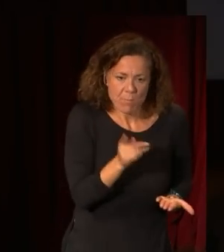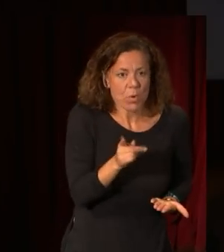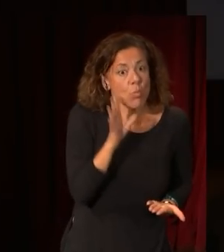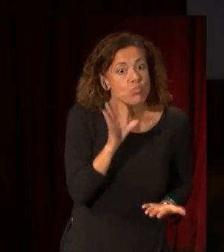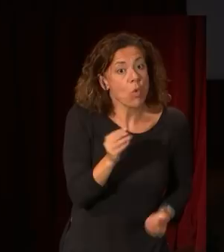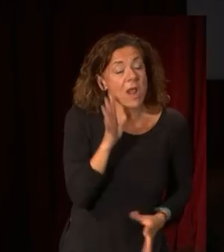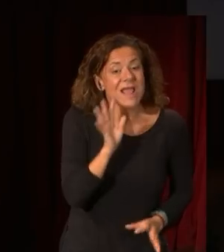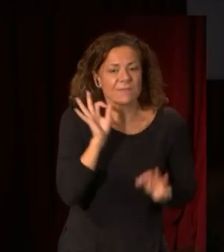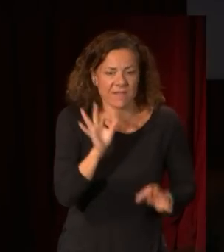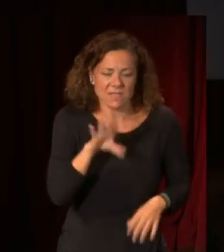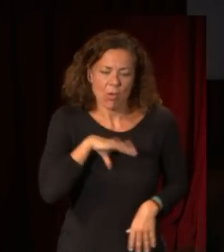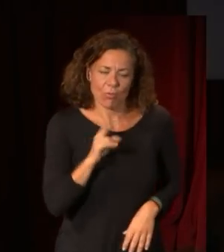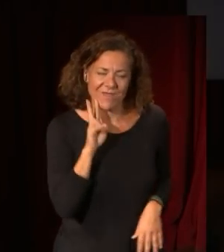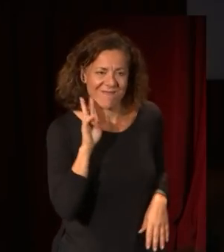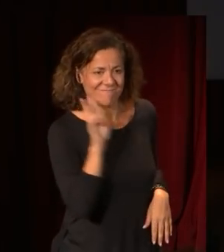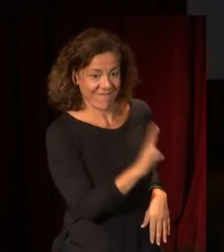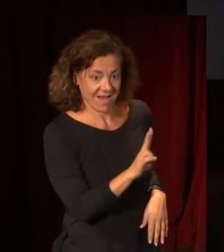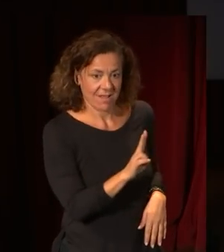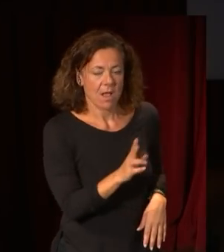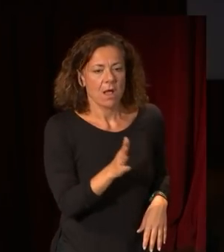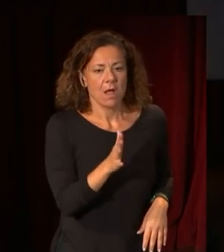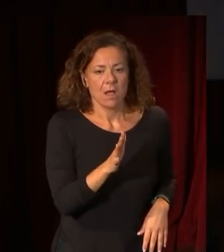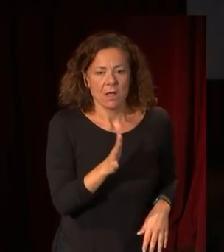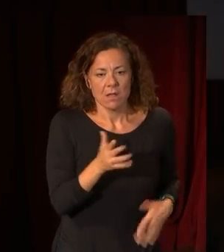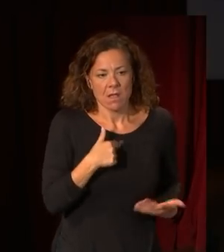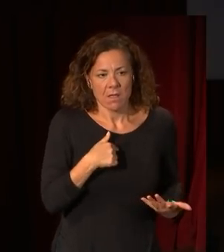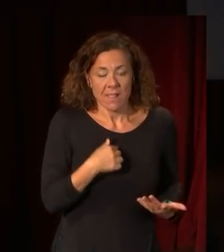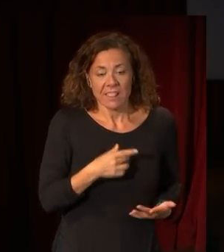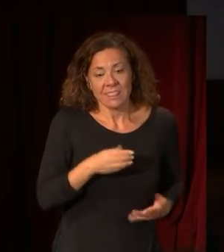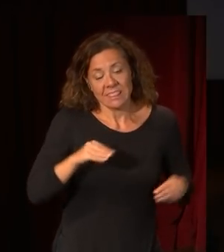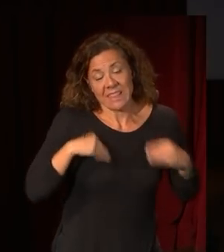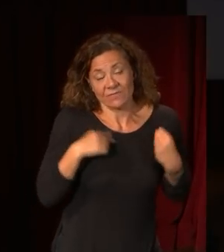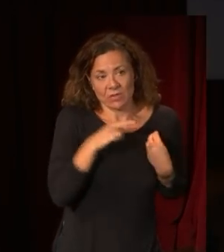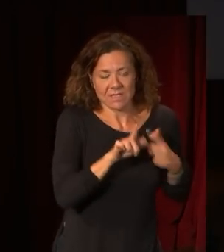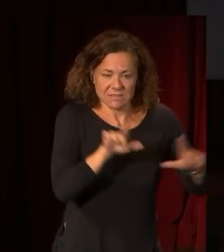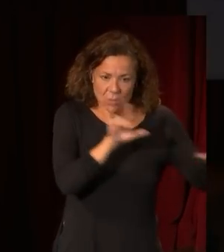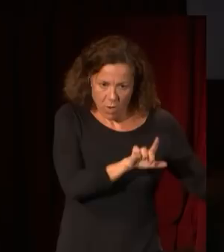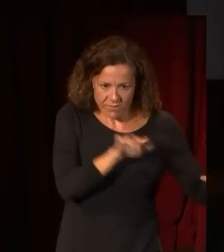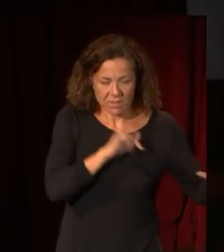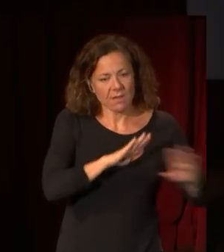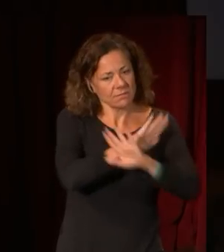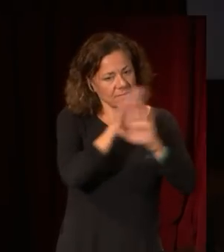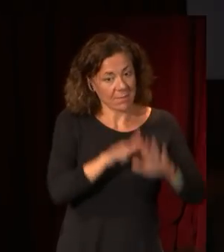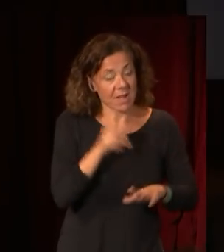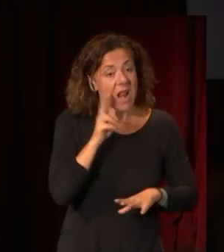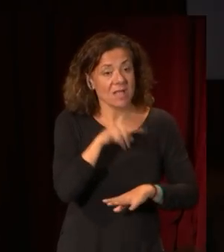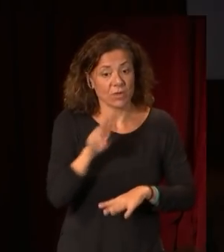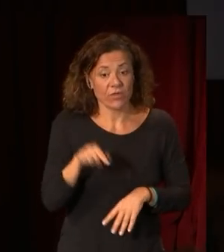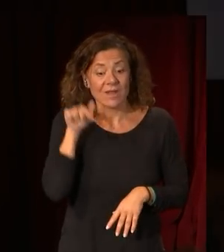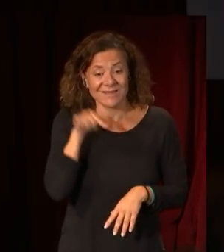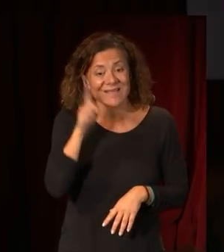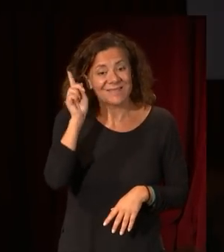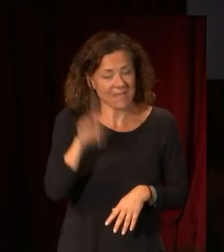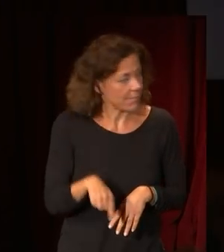podrían gozar y deleitarse con esta pintura magnífica que es la que cierra la exposición y que es la que cierra